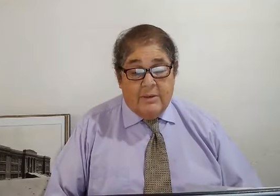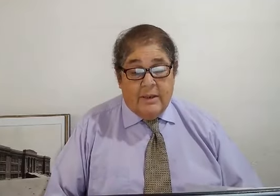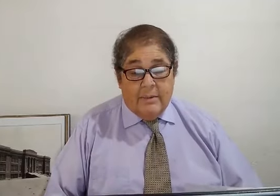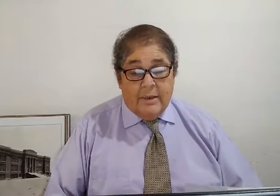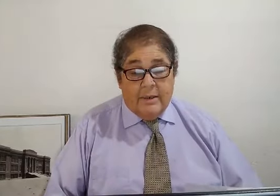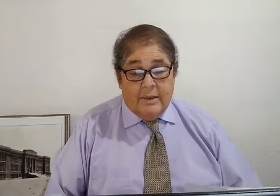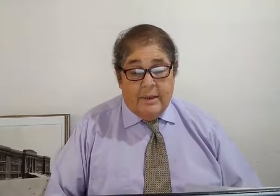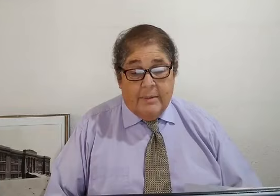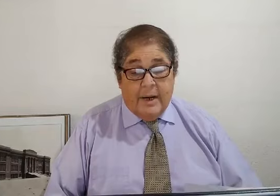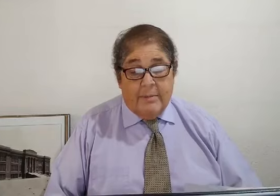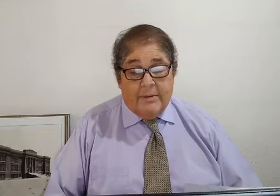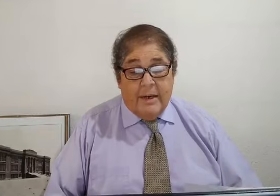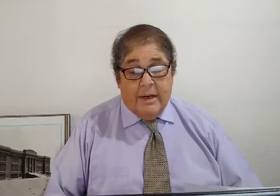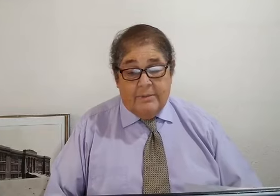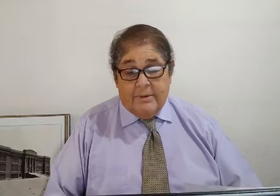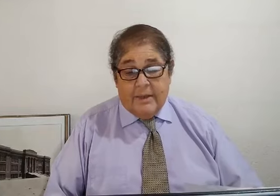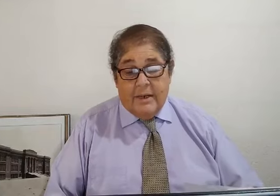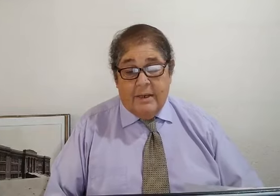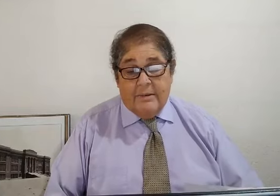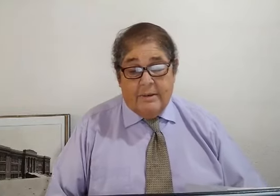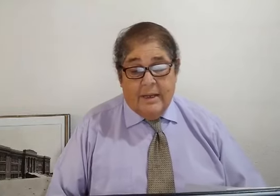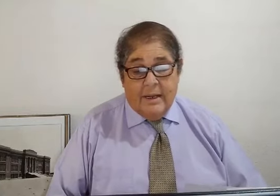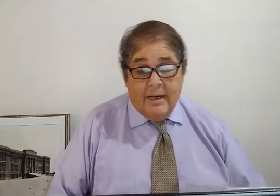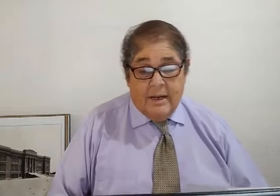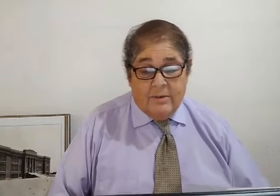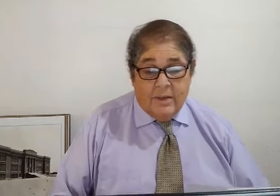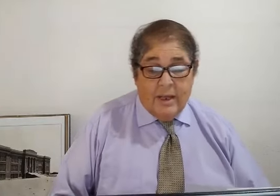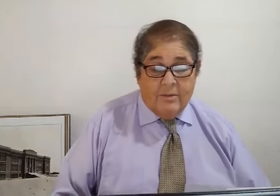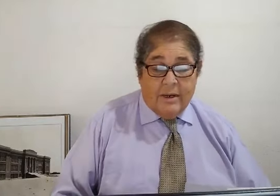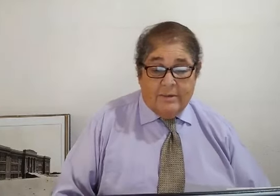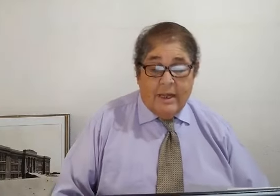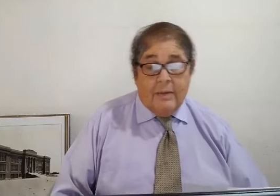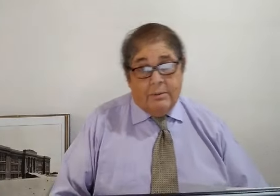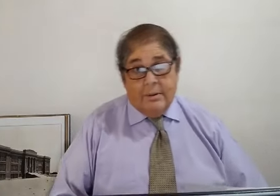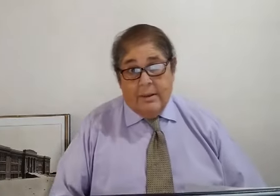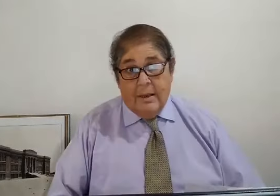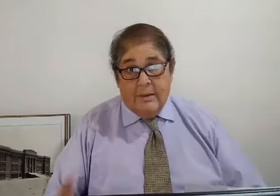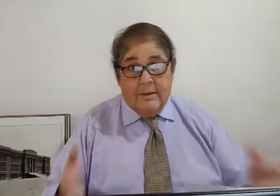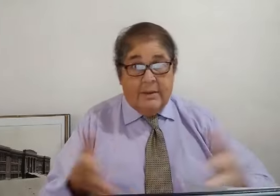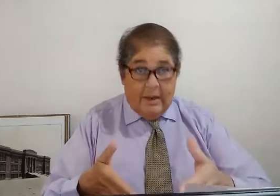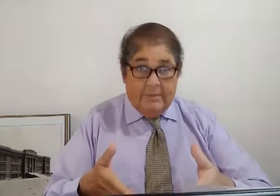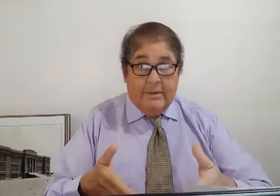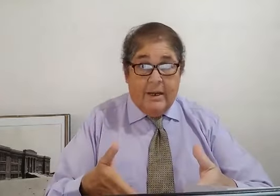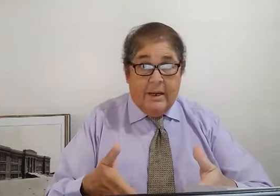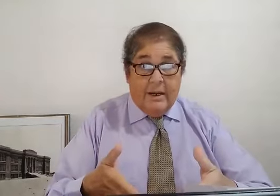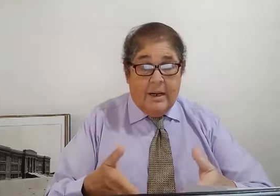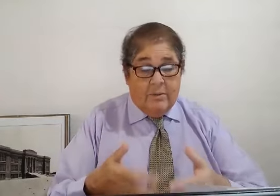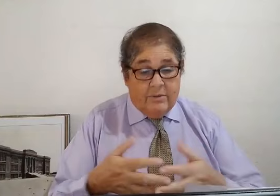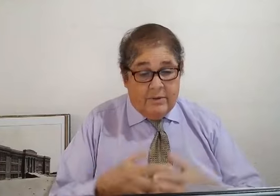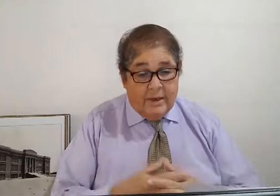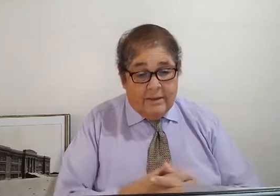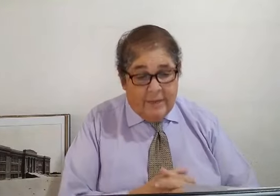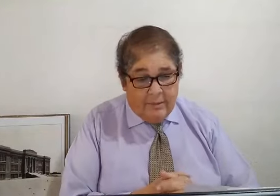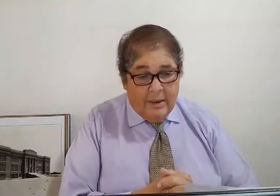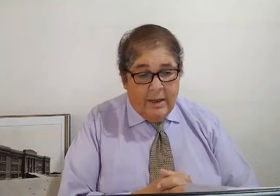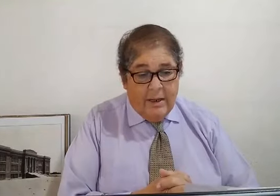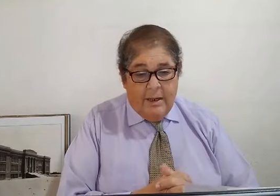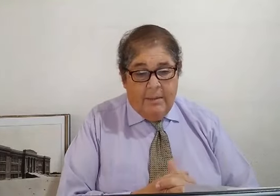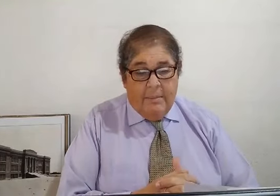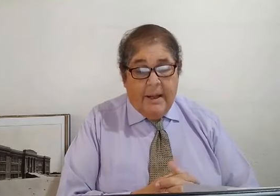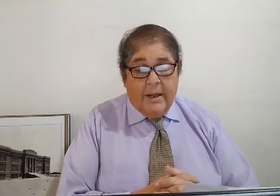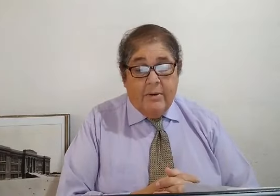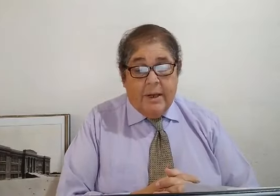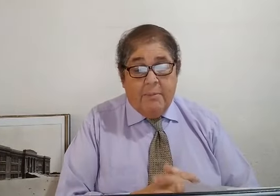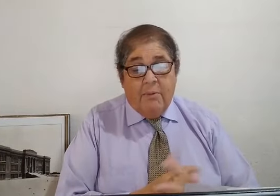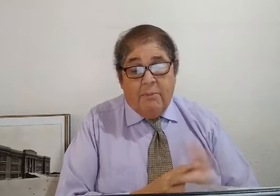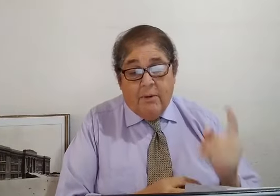Entonces se deberá avisar a las fiscalías de la ciudad o el estado, es decir, a la Fiscalía General de Justicia del Estado,